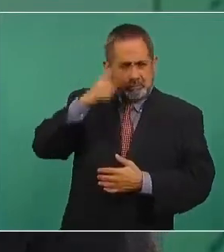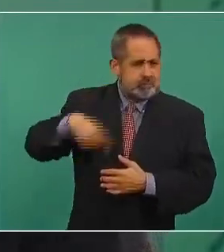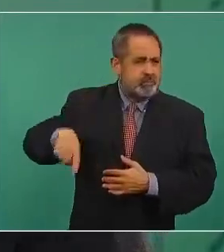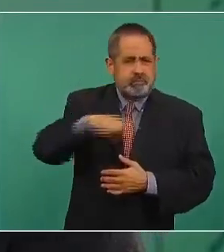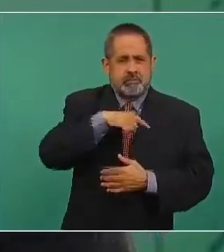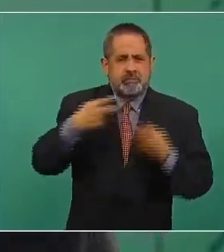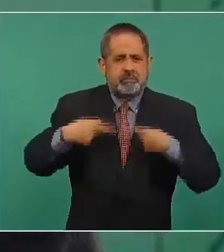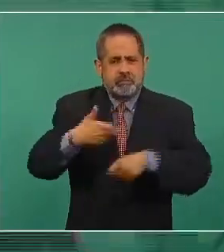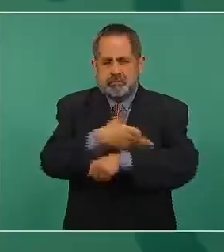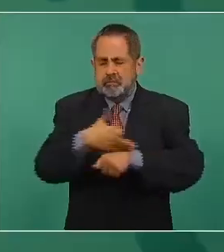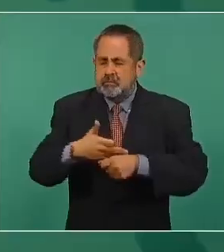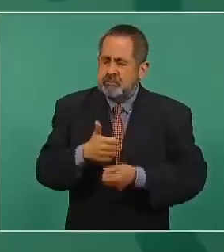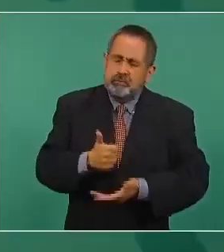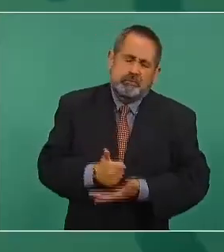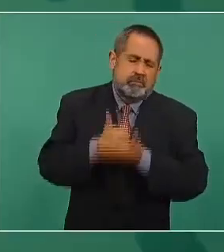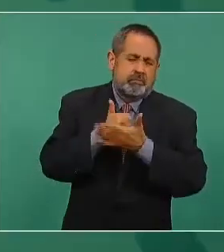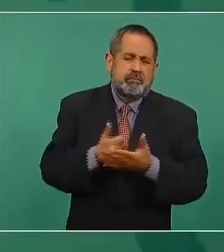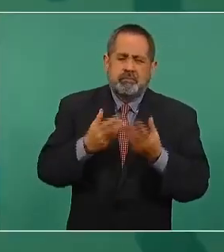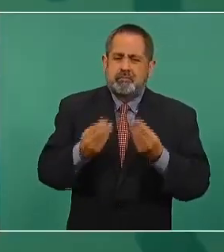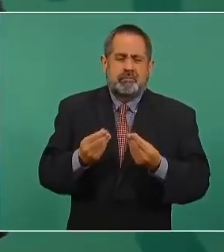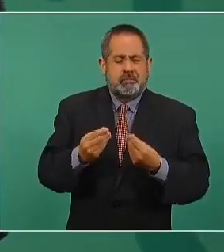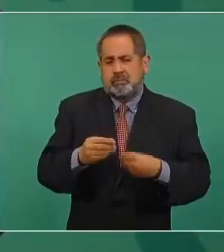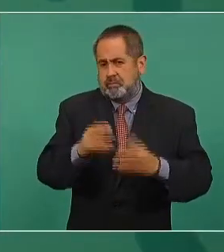ha significado